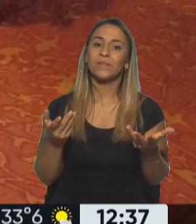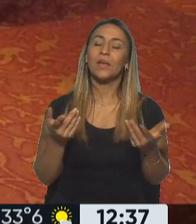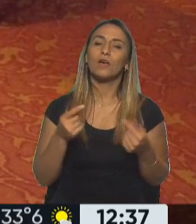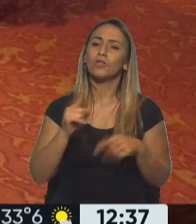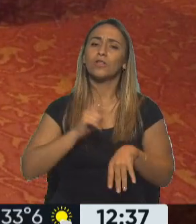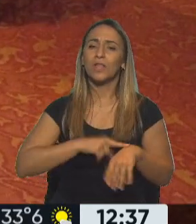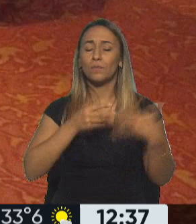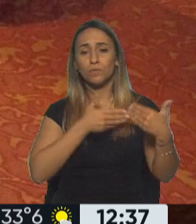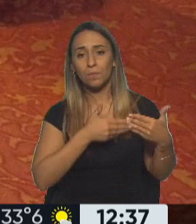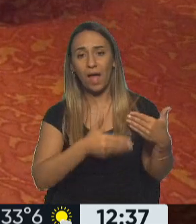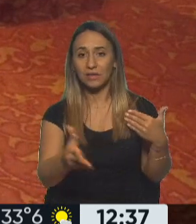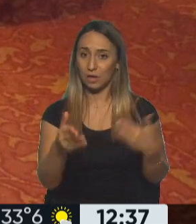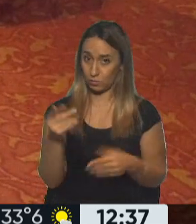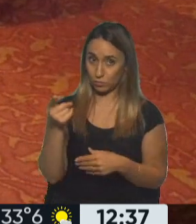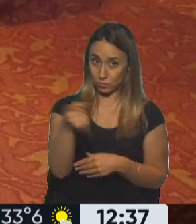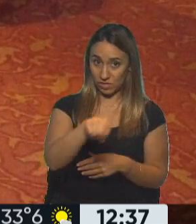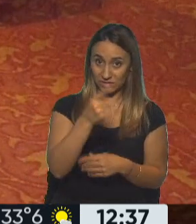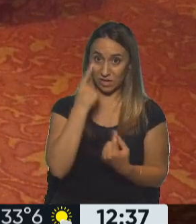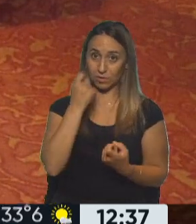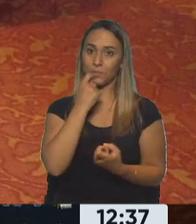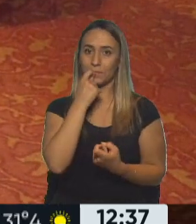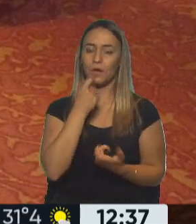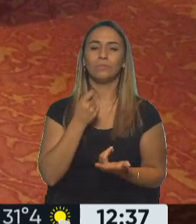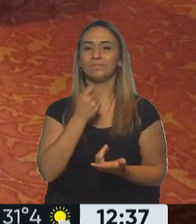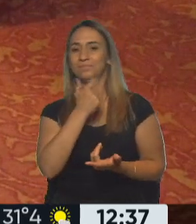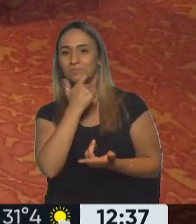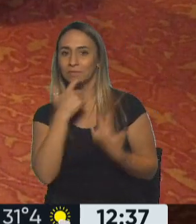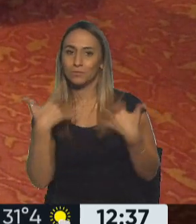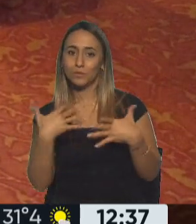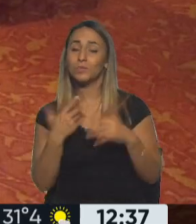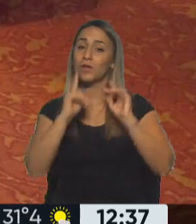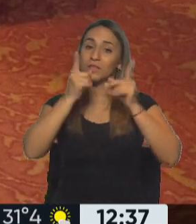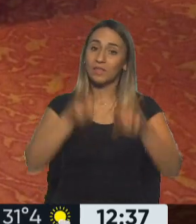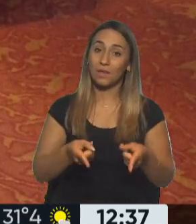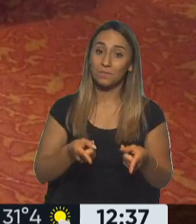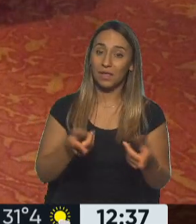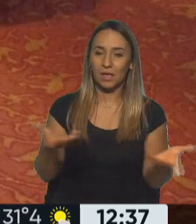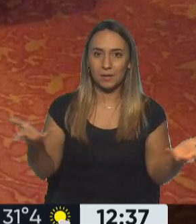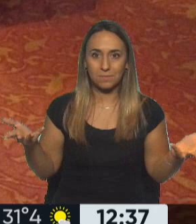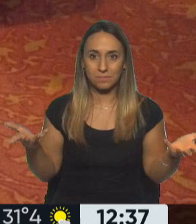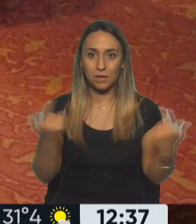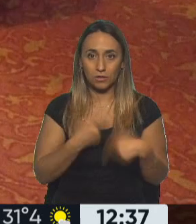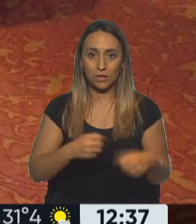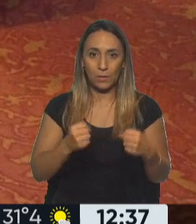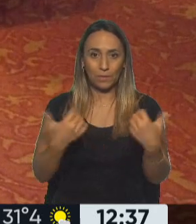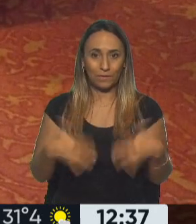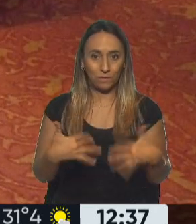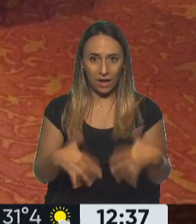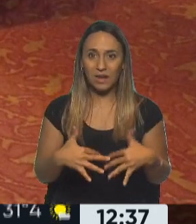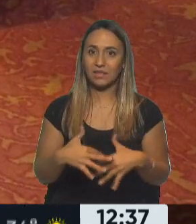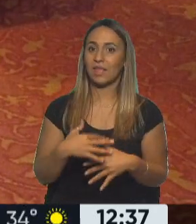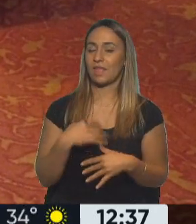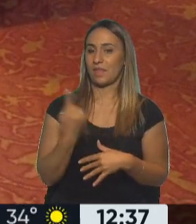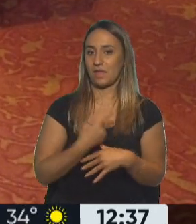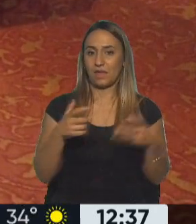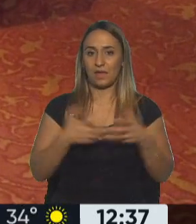digo, ustedes pueden ver, uno en principio va y dice, bueno, me reí muchísimo, pero a la vez habla de cosas re densas que tenemos los seres humanos y